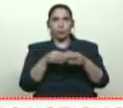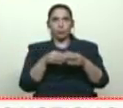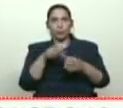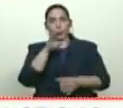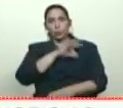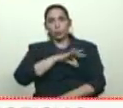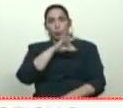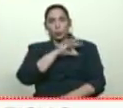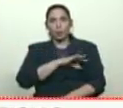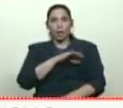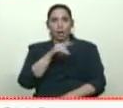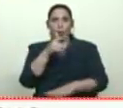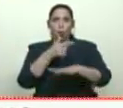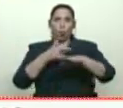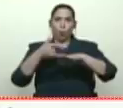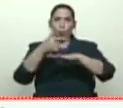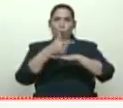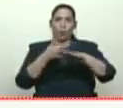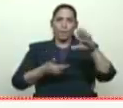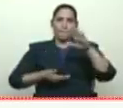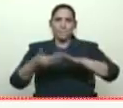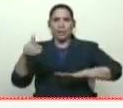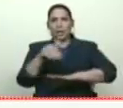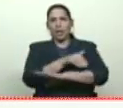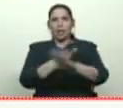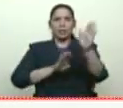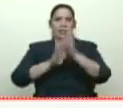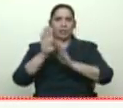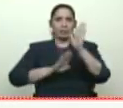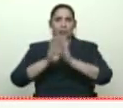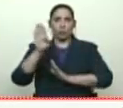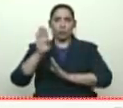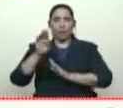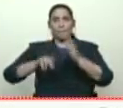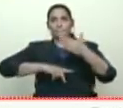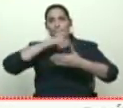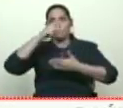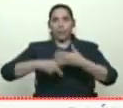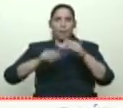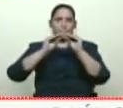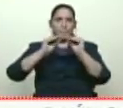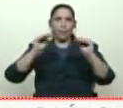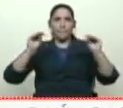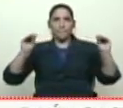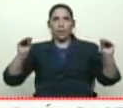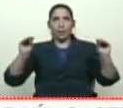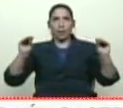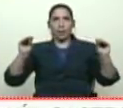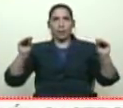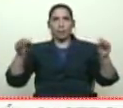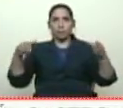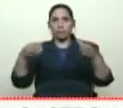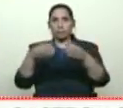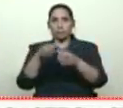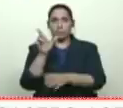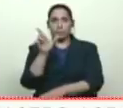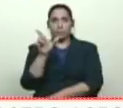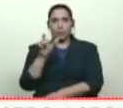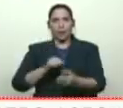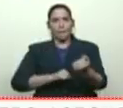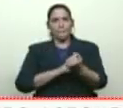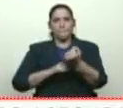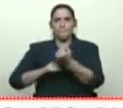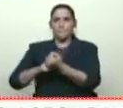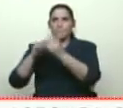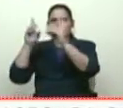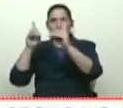sociales del gobierno se lanzan a la calle a desarrollar el plan, hacemos un llamado como partido a respaldar esta decisión del presidente